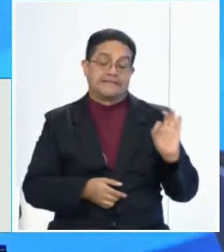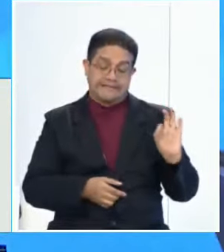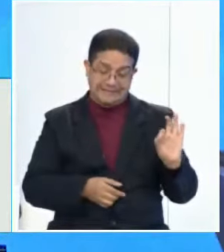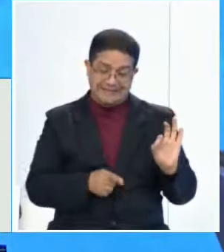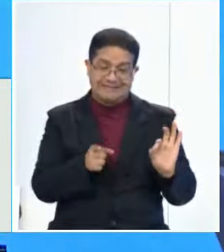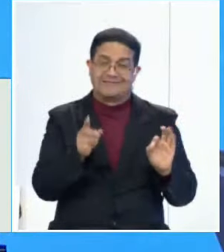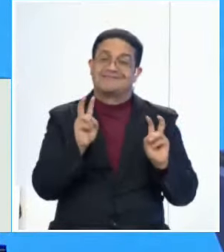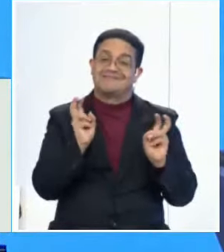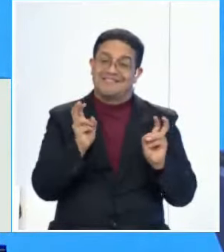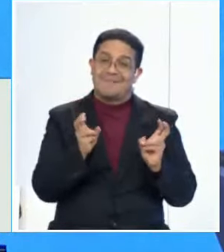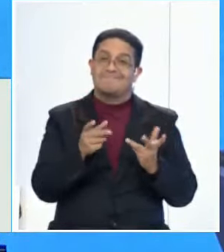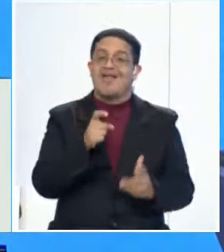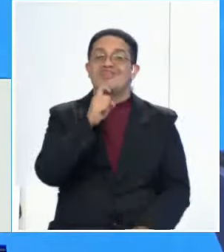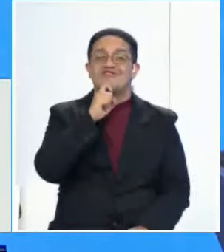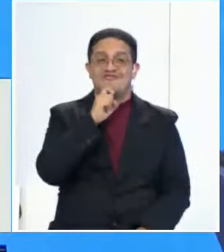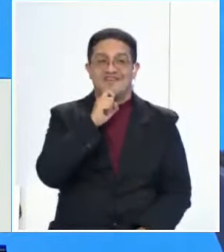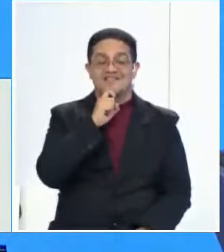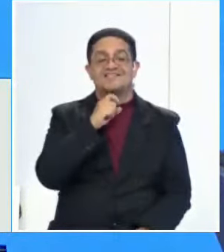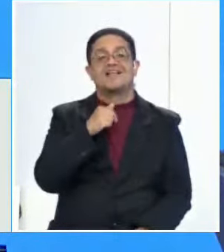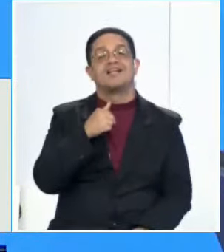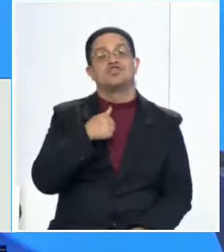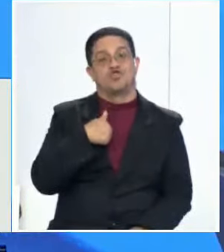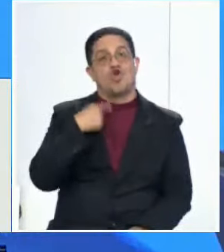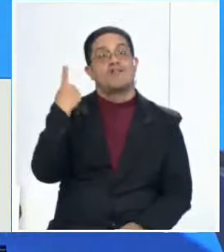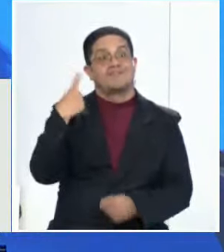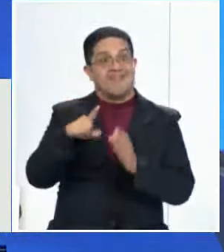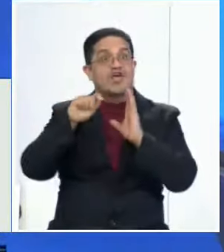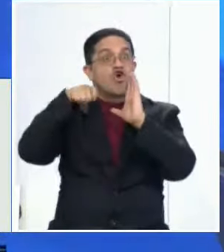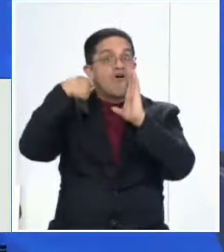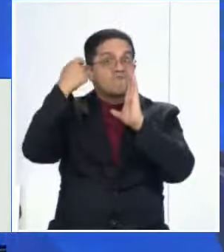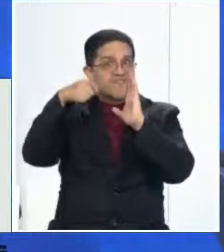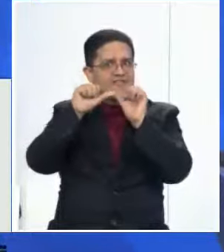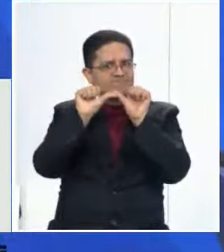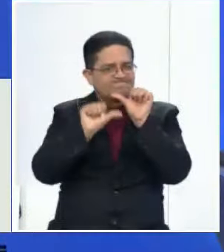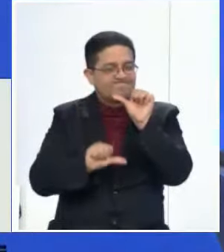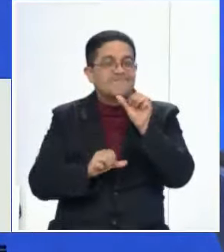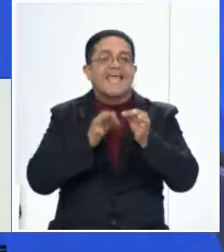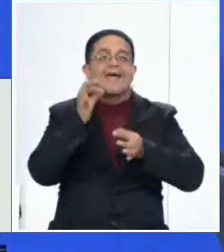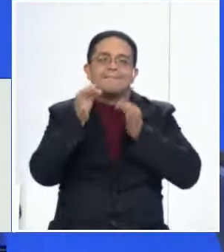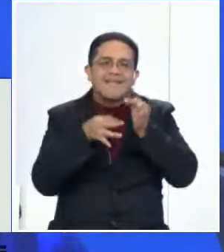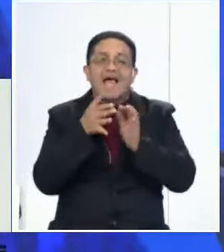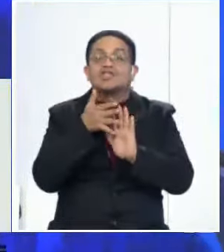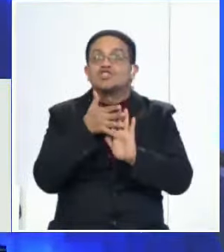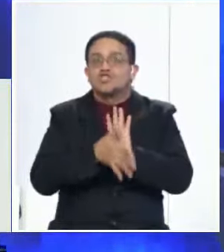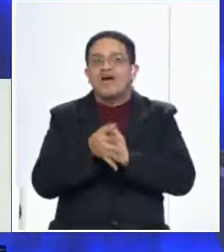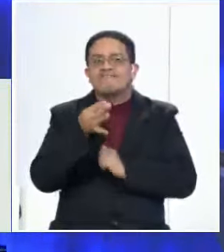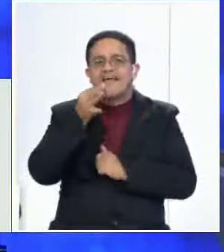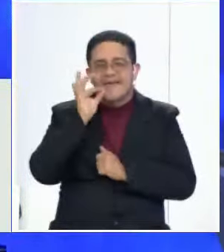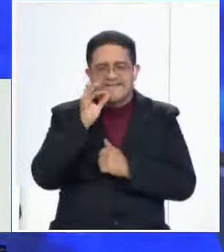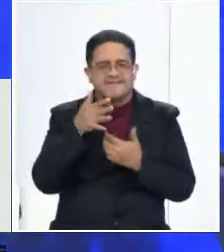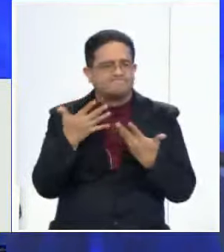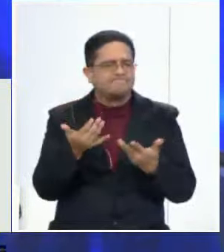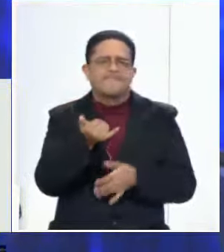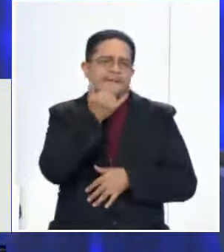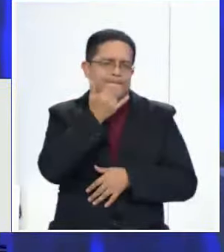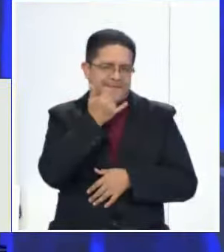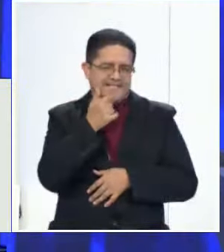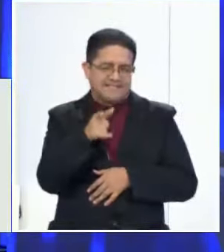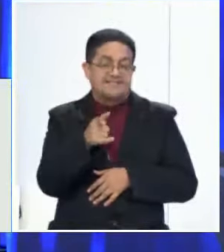álgido. Álgido, incluso yo en mi cuenta profesional tengo un video dedicado a la ingesta de café. ¿Qué pasa? El café es una sustancia que